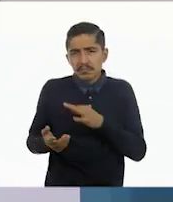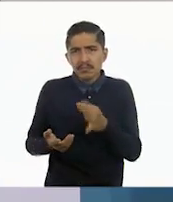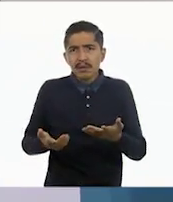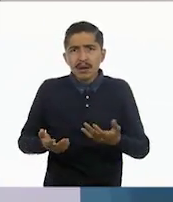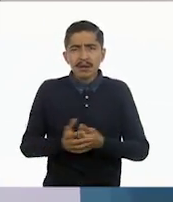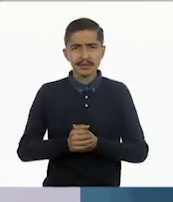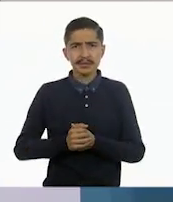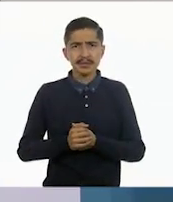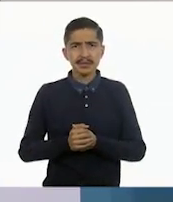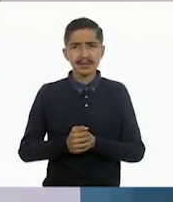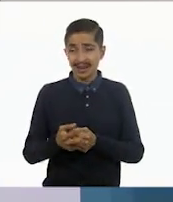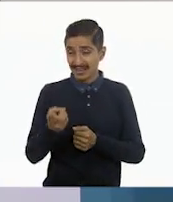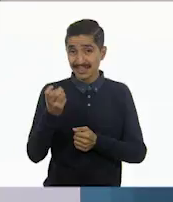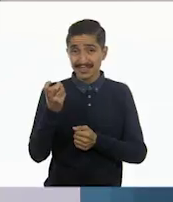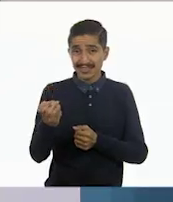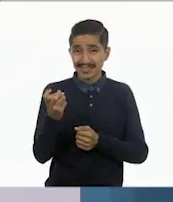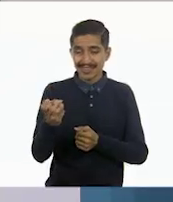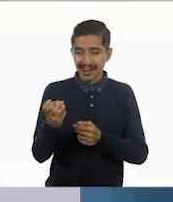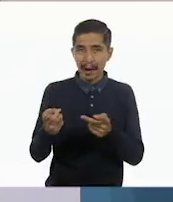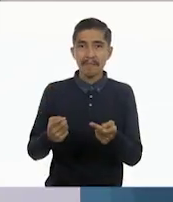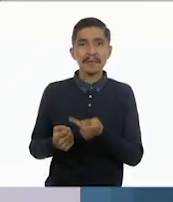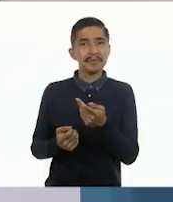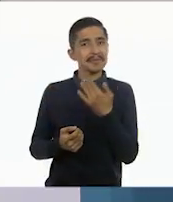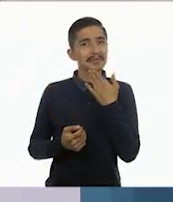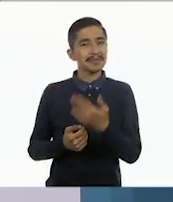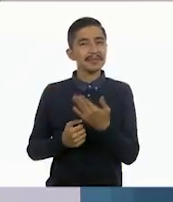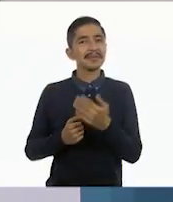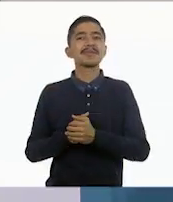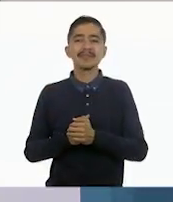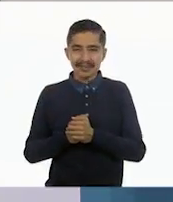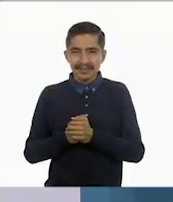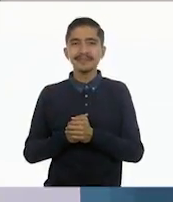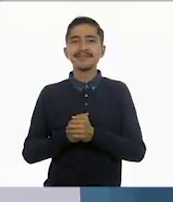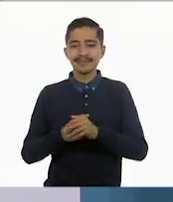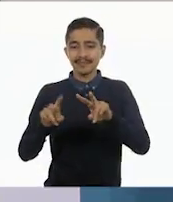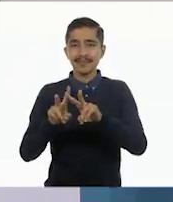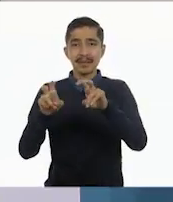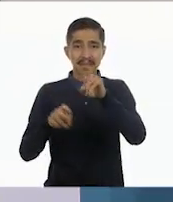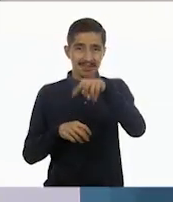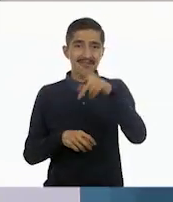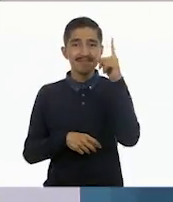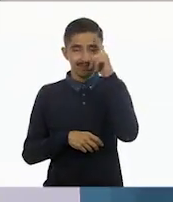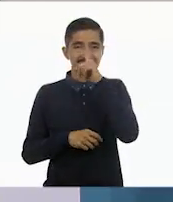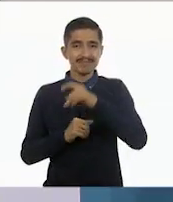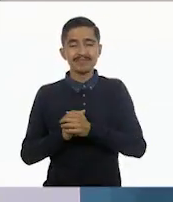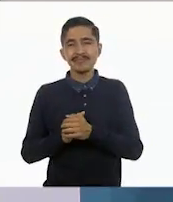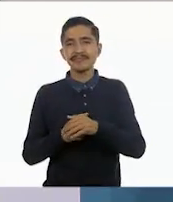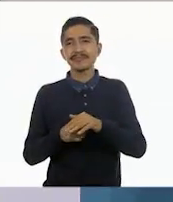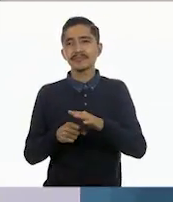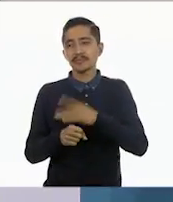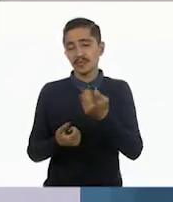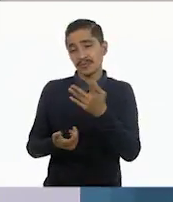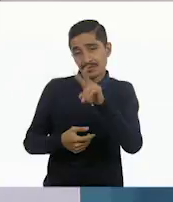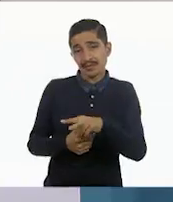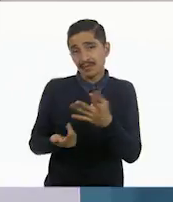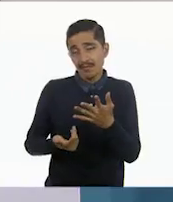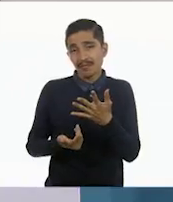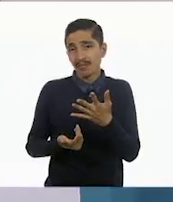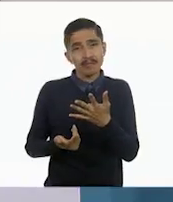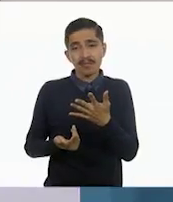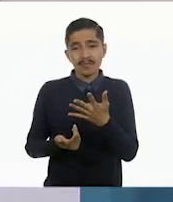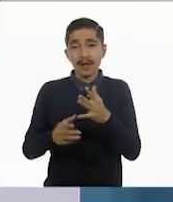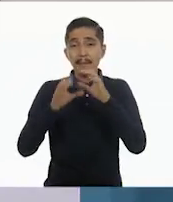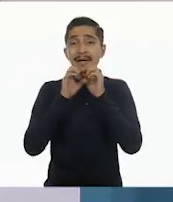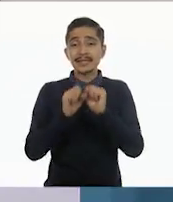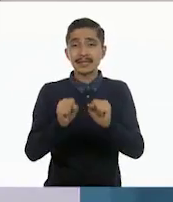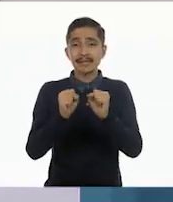Ton, esa pregunta es excelente. Y la verdad es que se trata de un tema complejo. Pero la verdad es que, a pesar de que